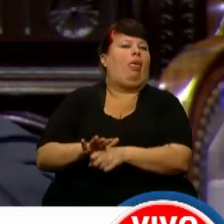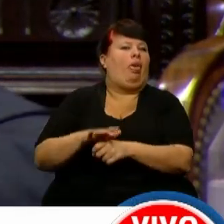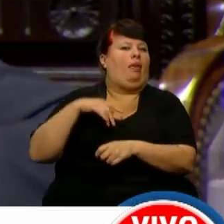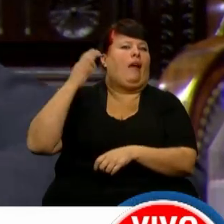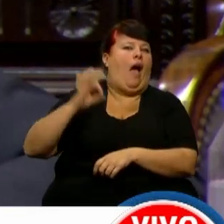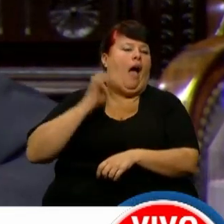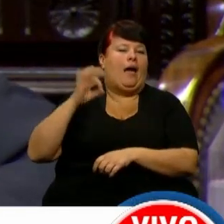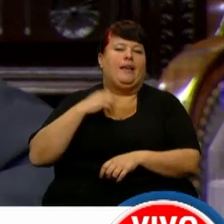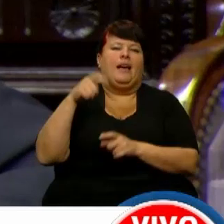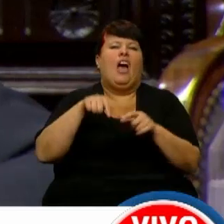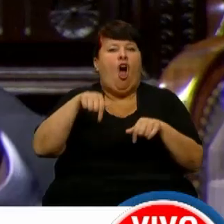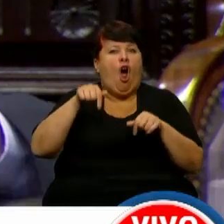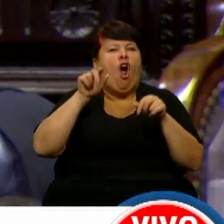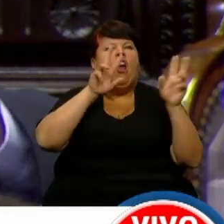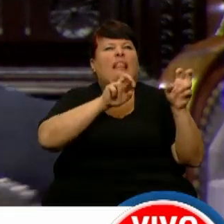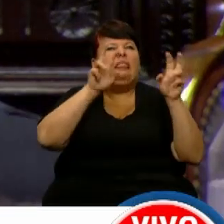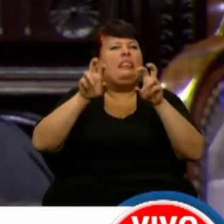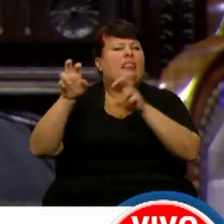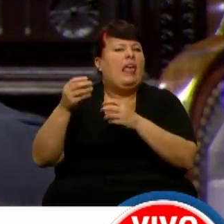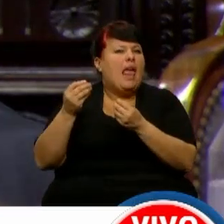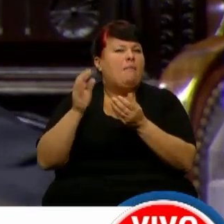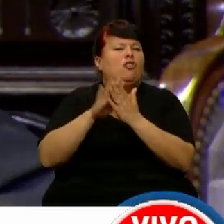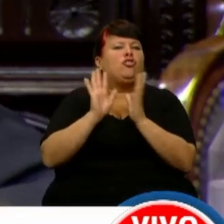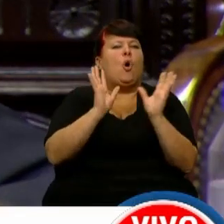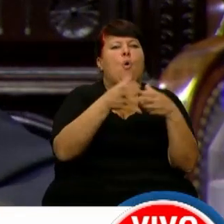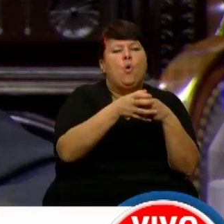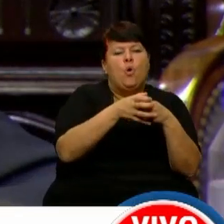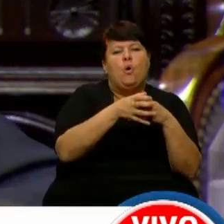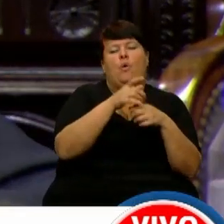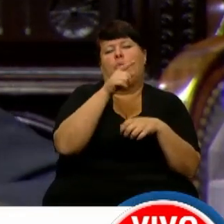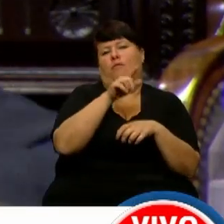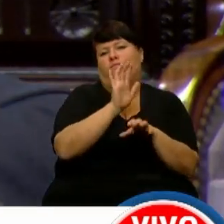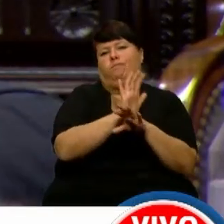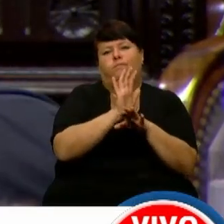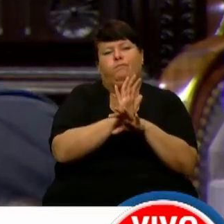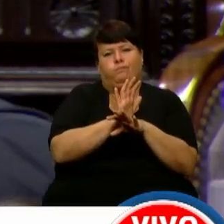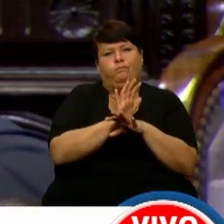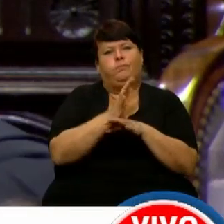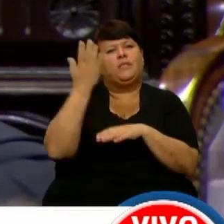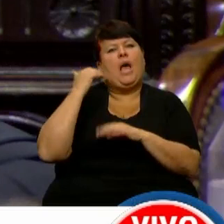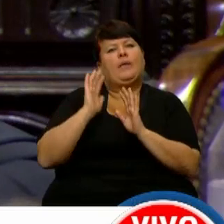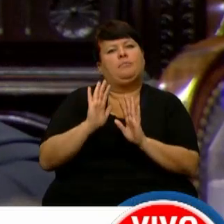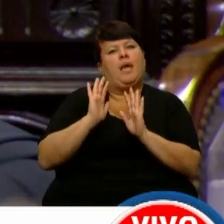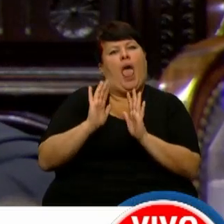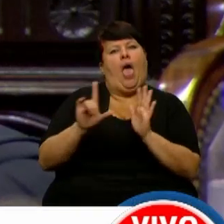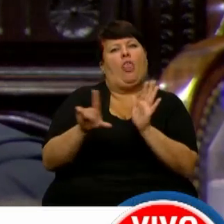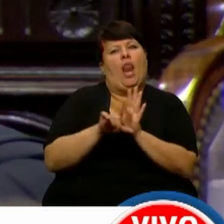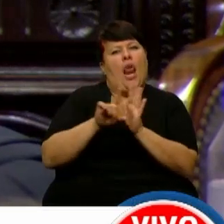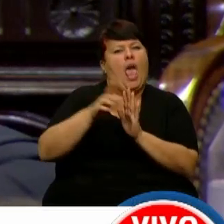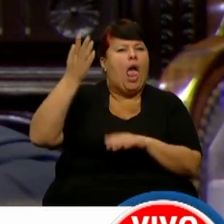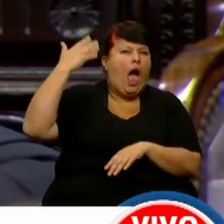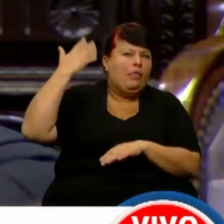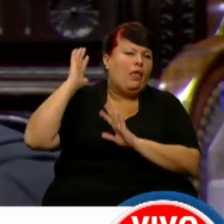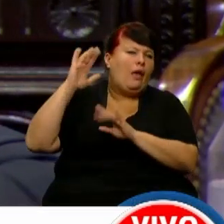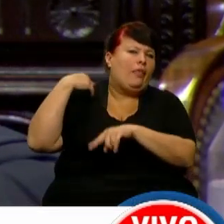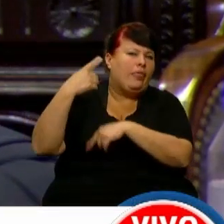donde tratamos temas de sectores que realmente vienen esperando estas medidas desde hace mucho